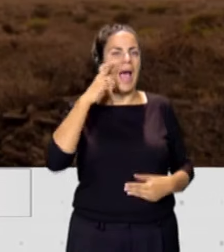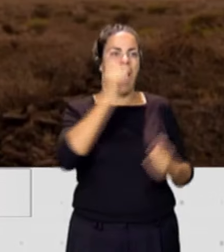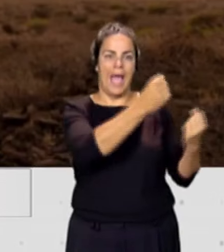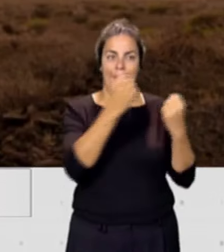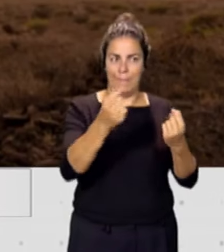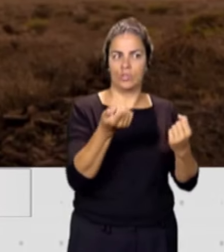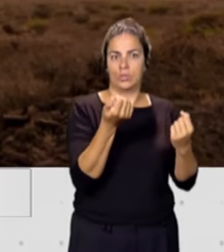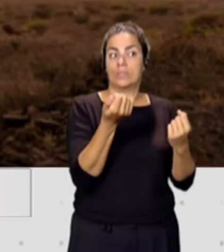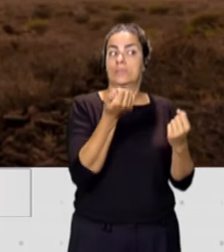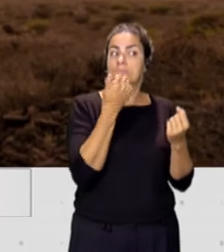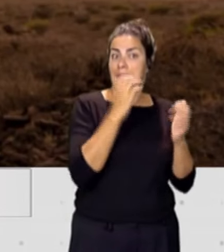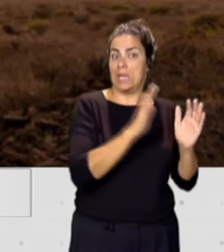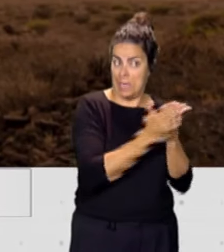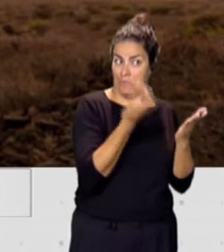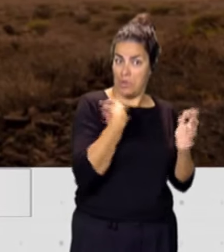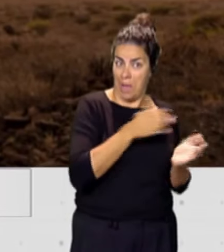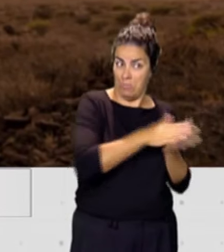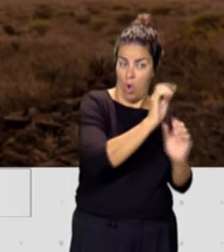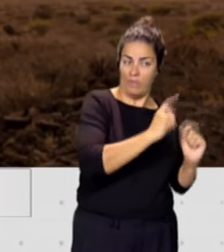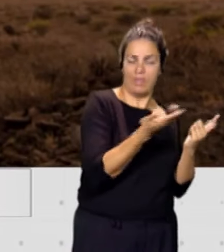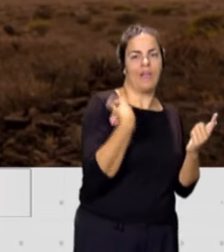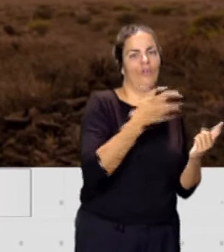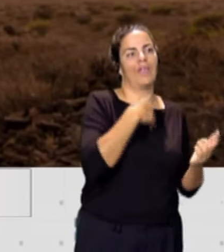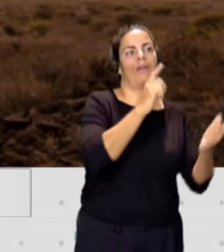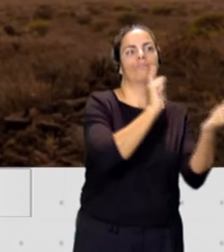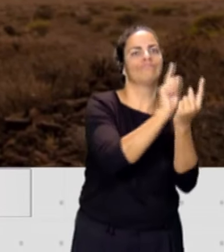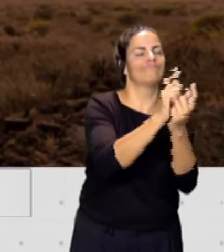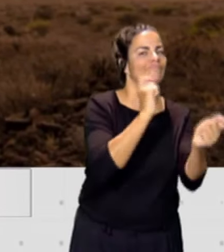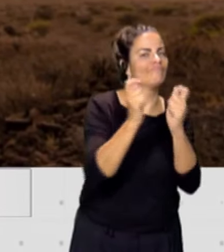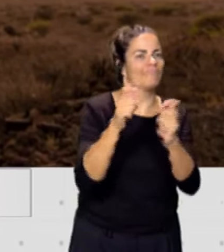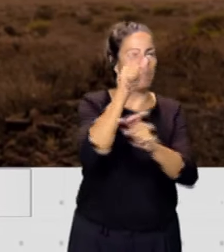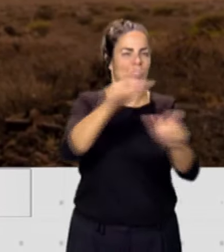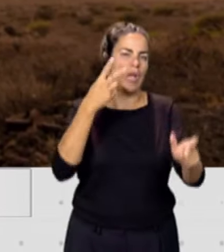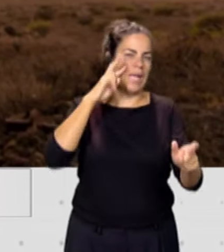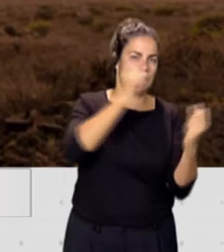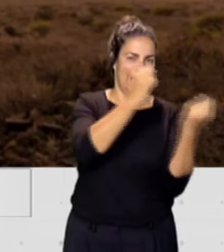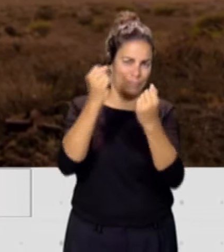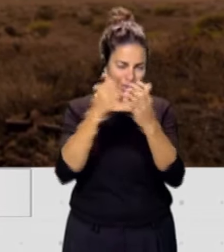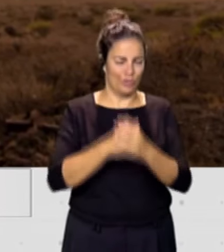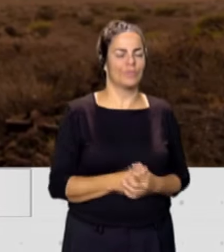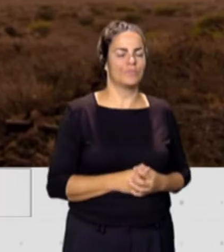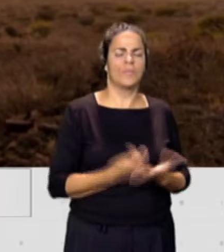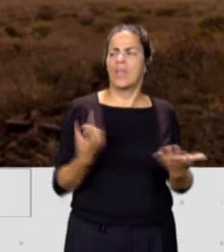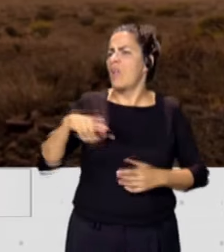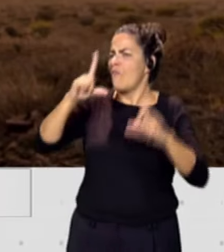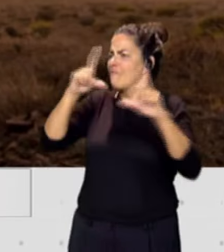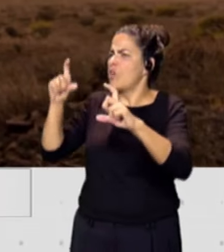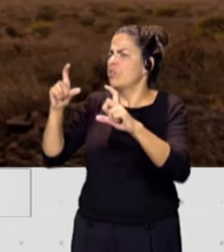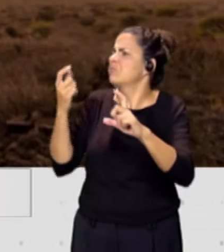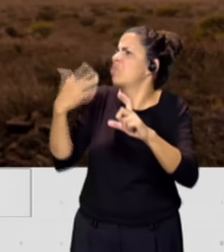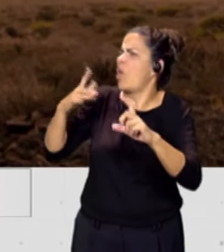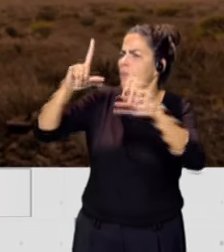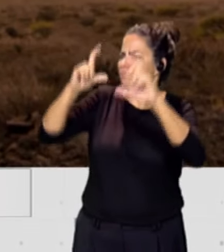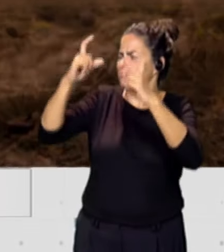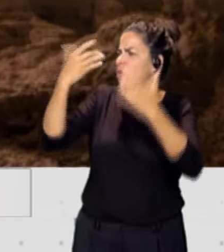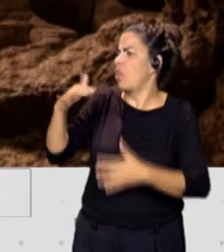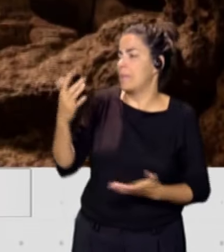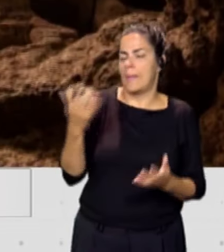sacar el libro adelante bueno de qué lugares han sido tomadas estas fotos En qué lugares te te has ubicado la mayoría son de de mi isla de Gran